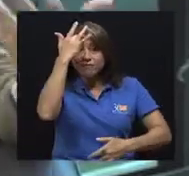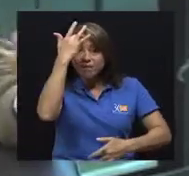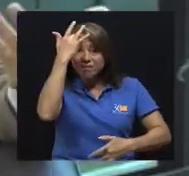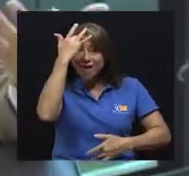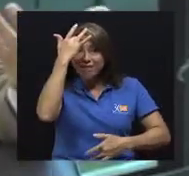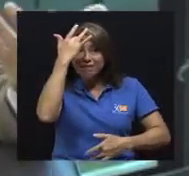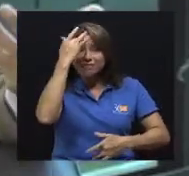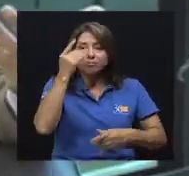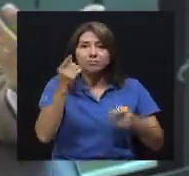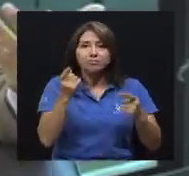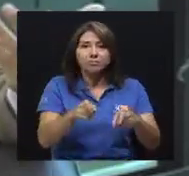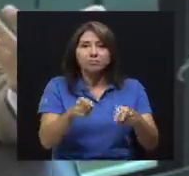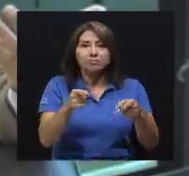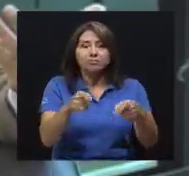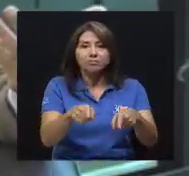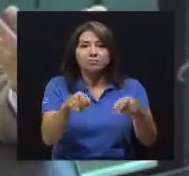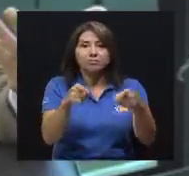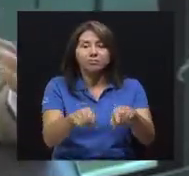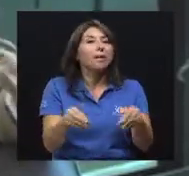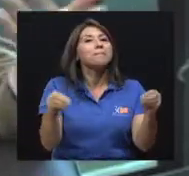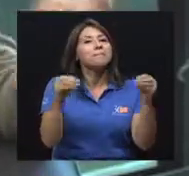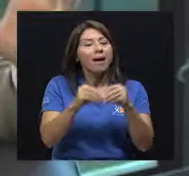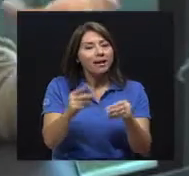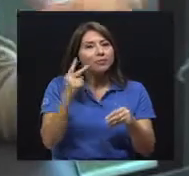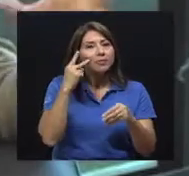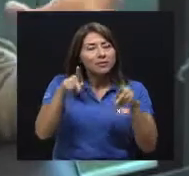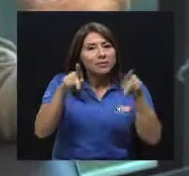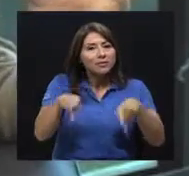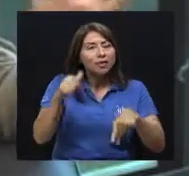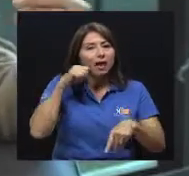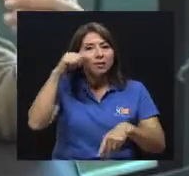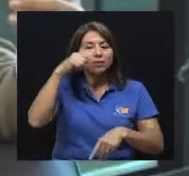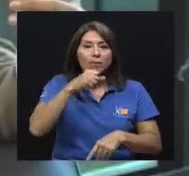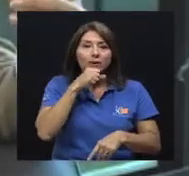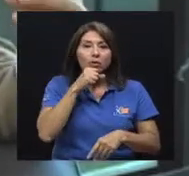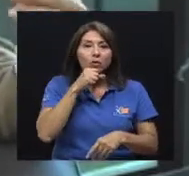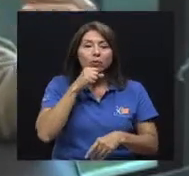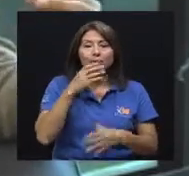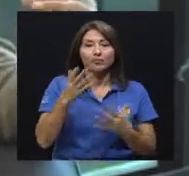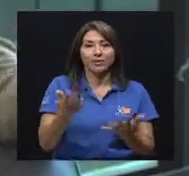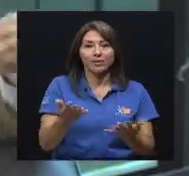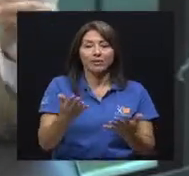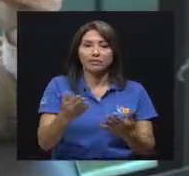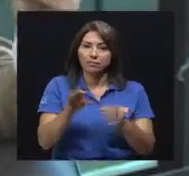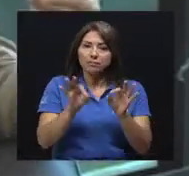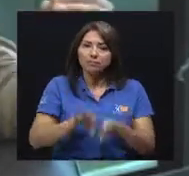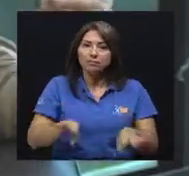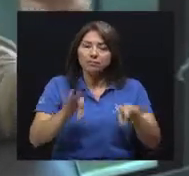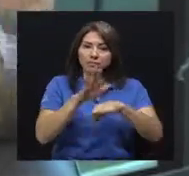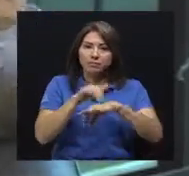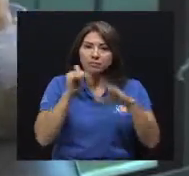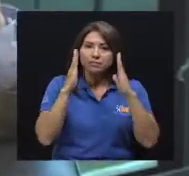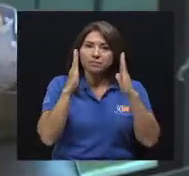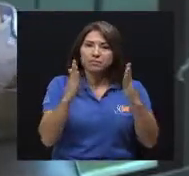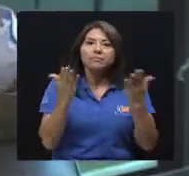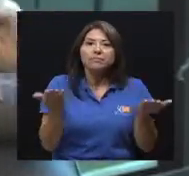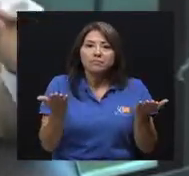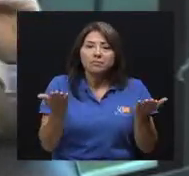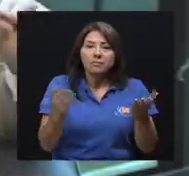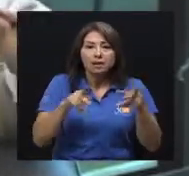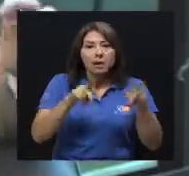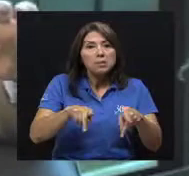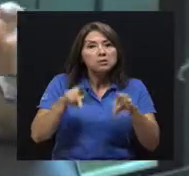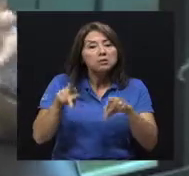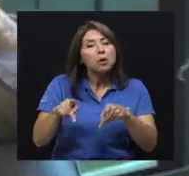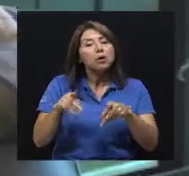más vamos a ver en el paciente mayor. La última que vale la pena llamar la atención es, igual, conforme la gente